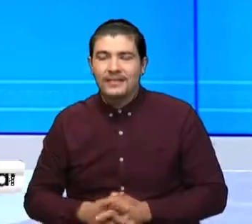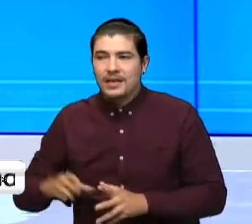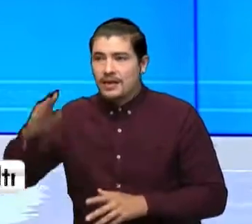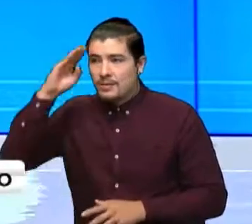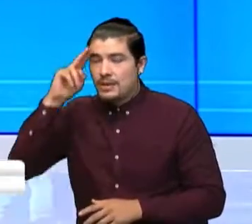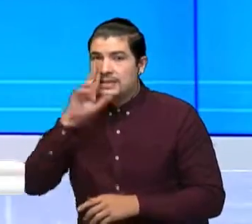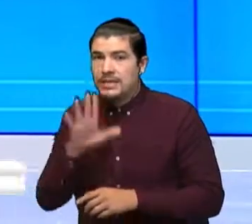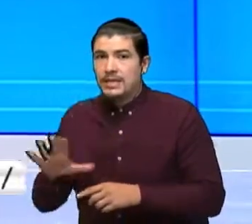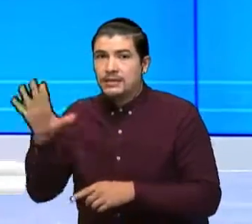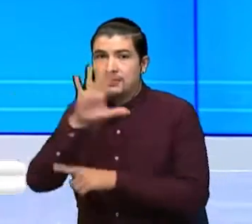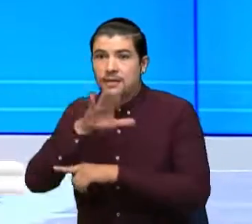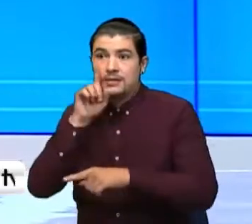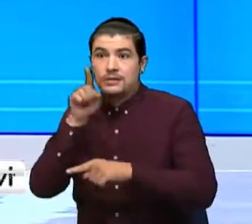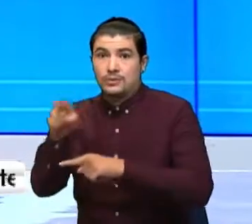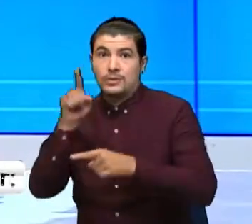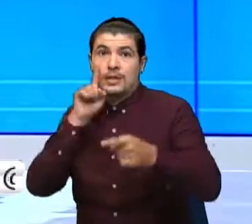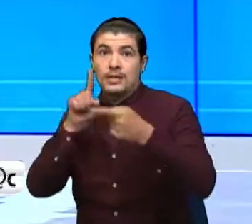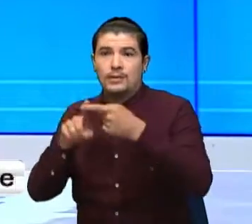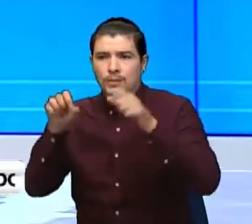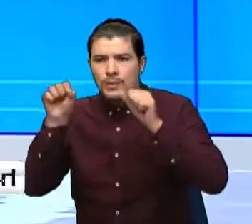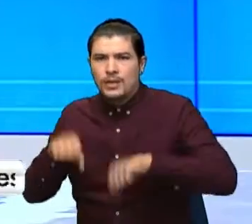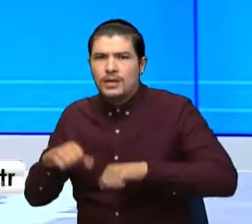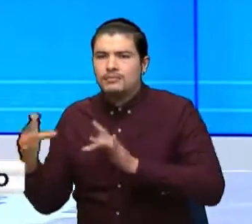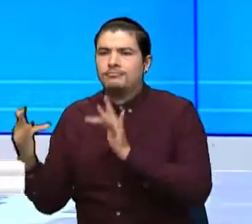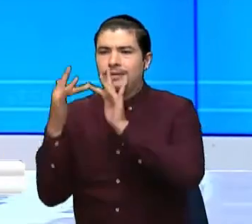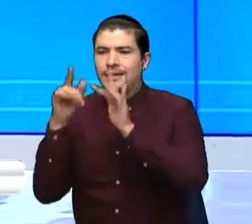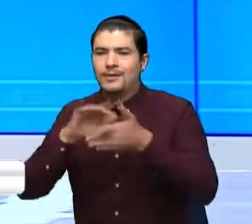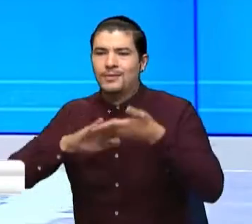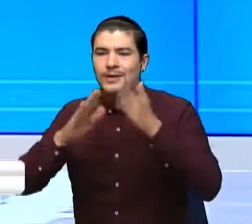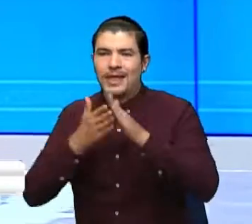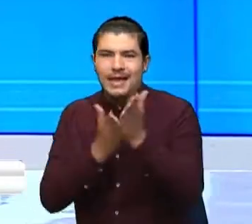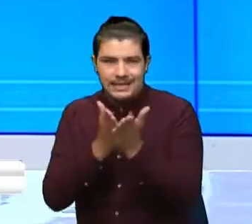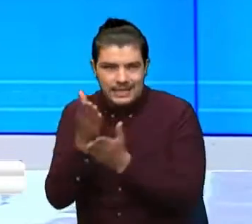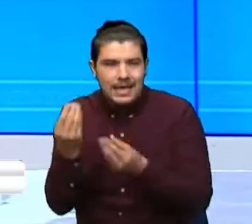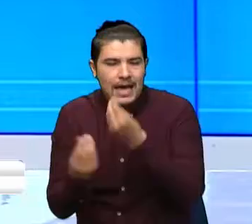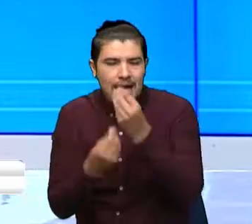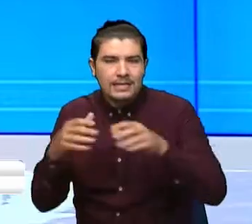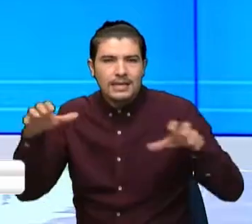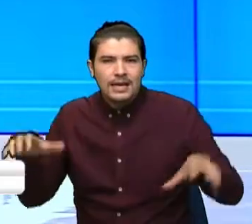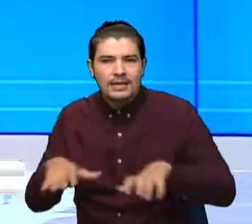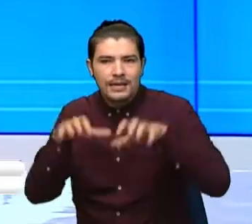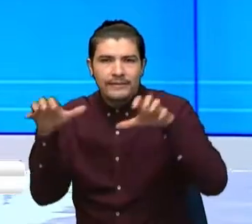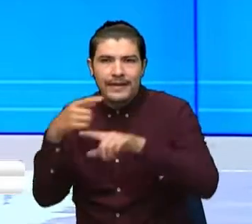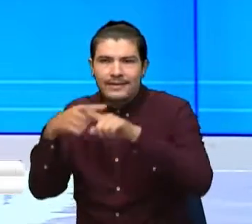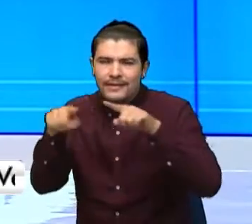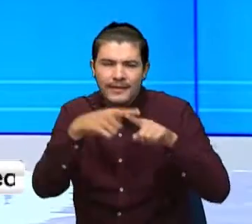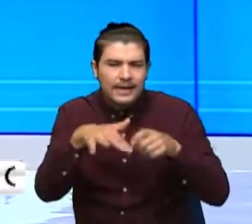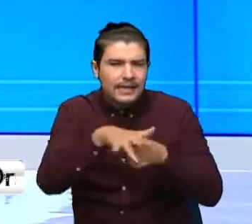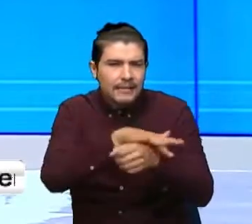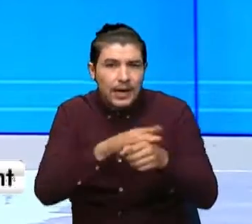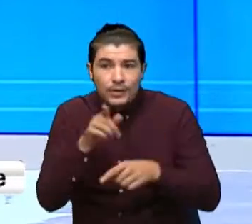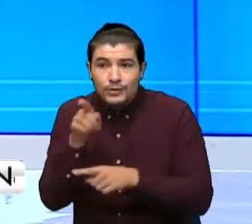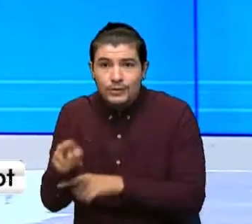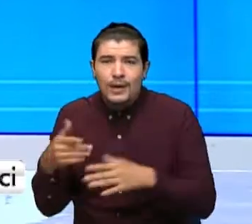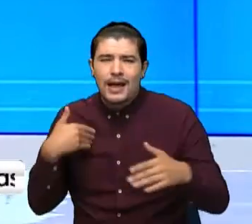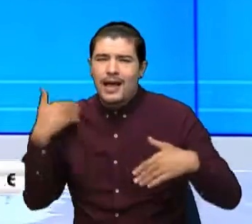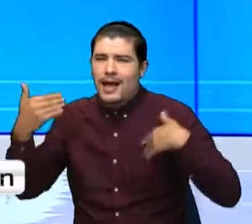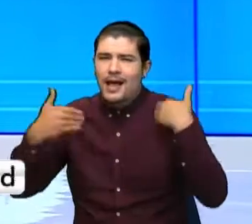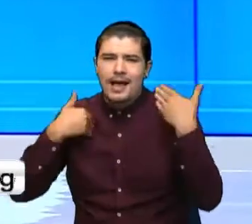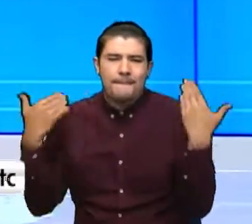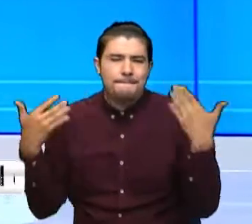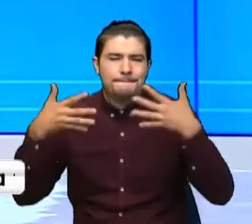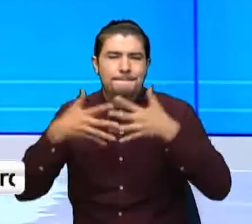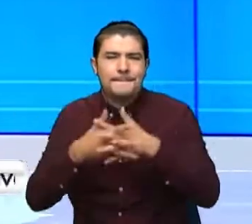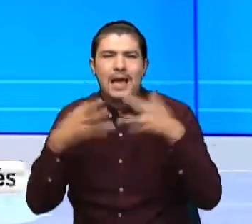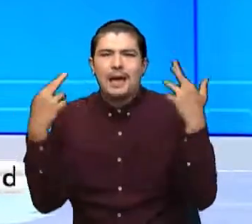La Policía Nacional, en su objetivo para acercarse a la comunidad, sigue realizando actividades en los barrios donde la alegría e integración son los